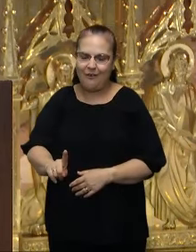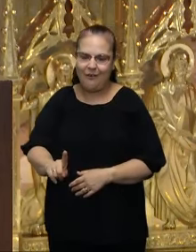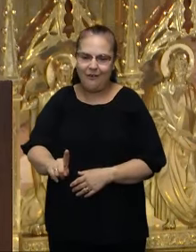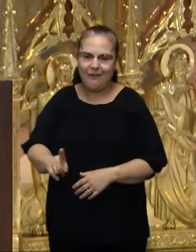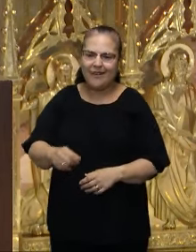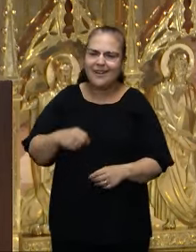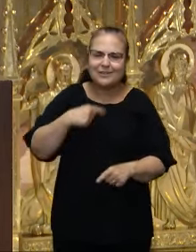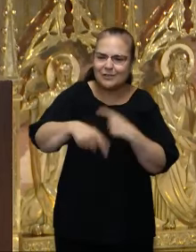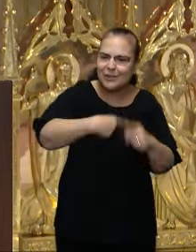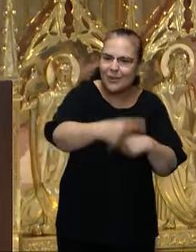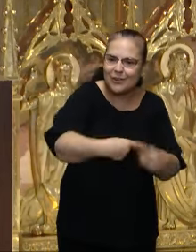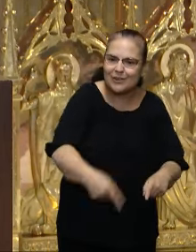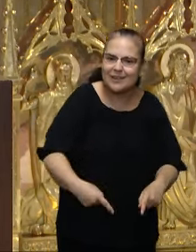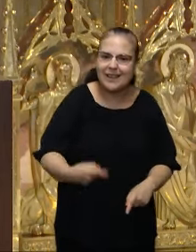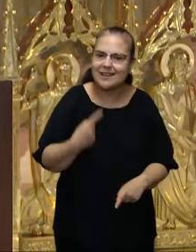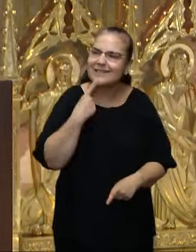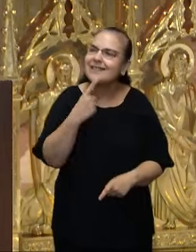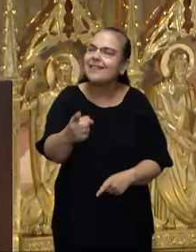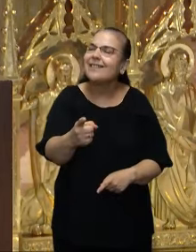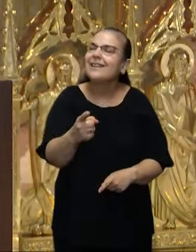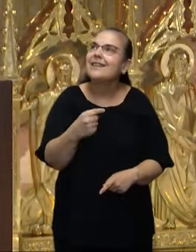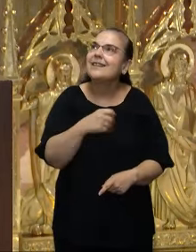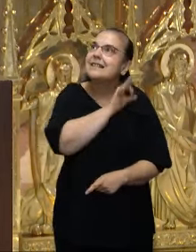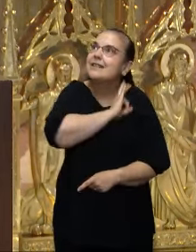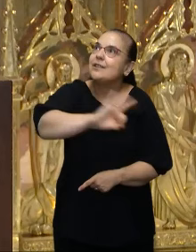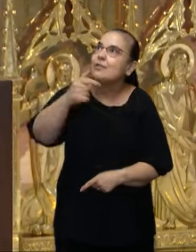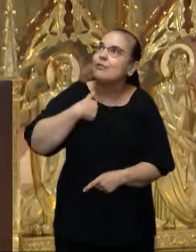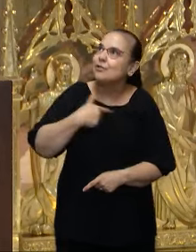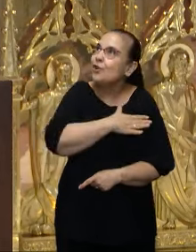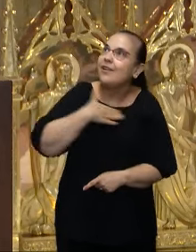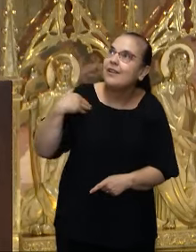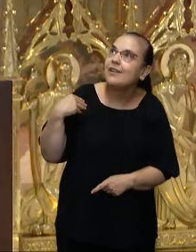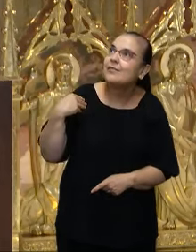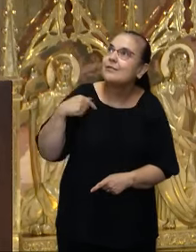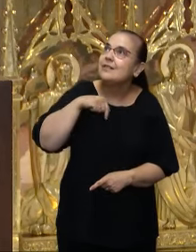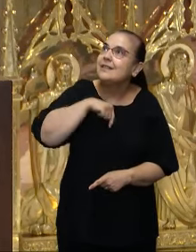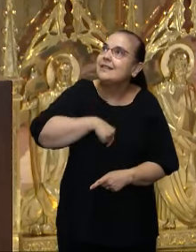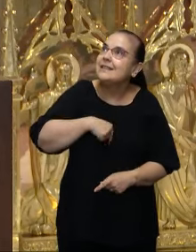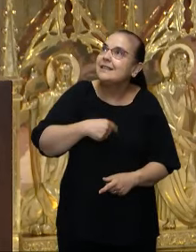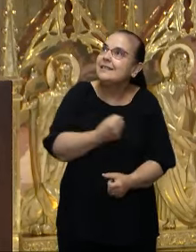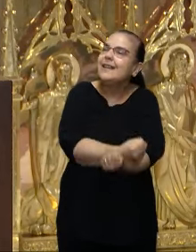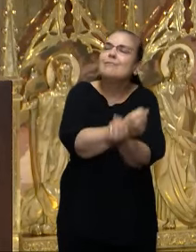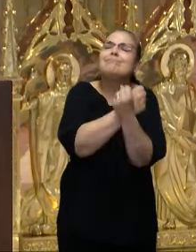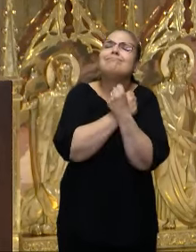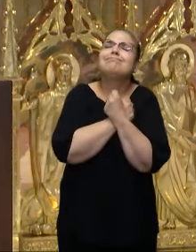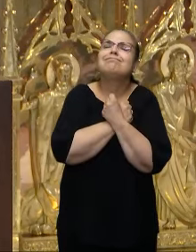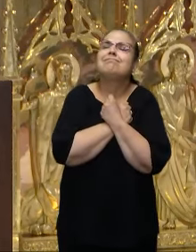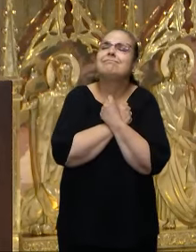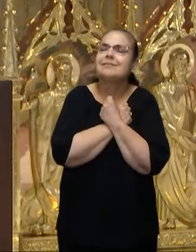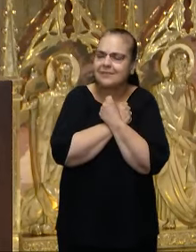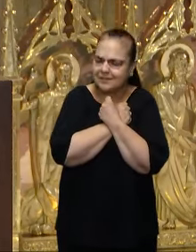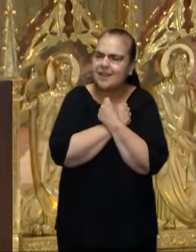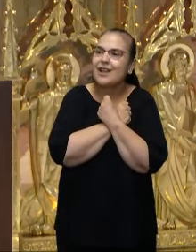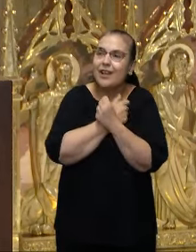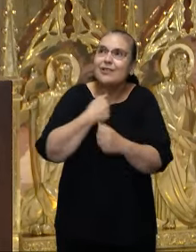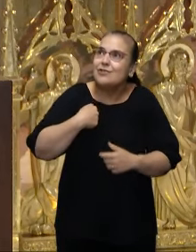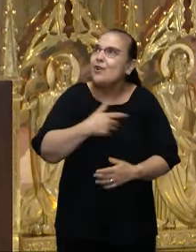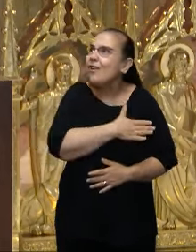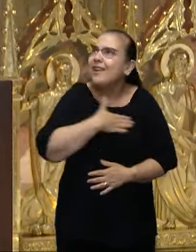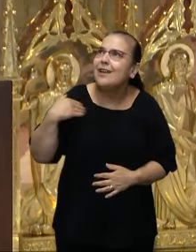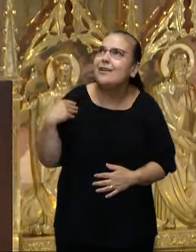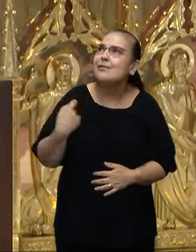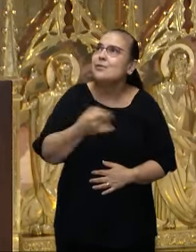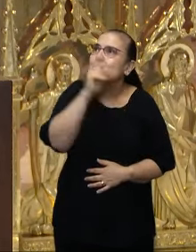día es, Señor, quiero sentir tu amor. Quiero sentir que tú me amas. Quiero sentir que tú eres el Señor de mi